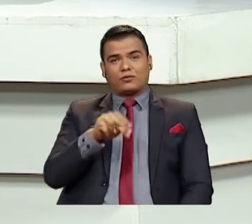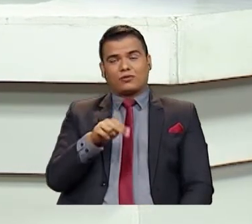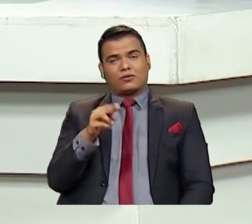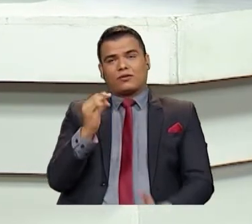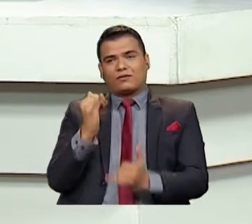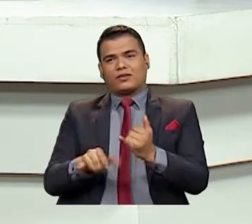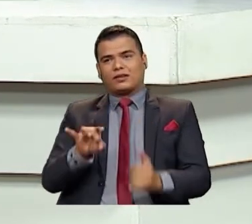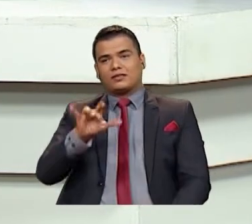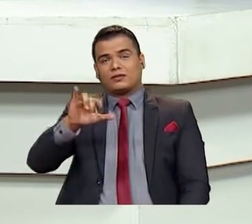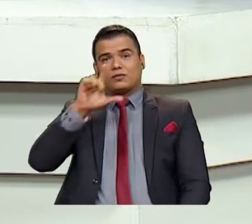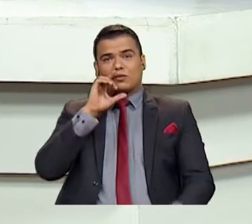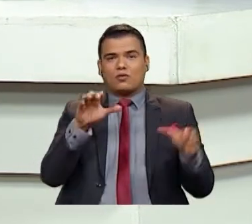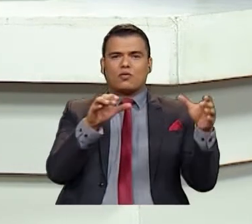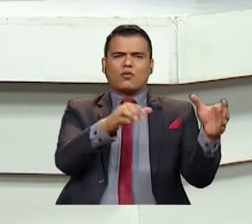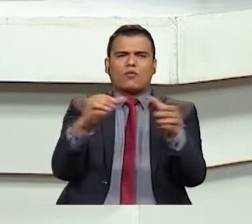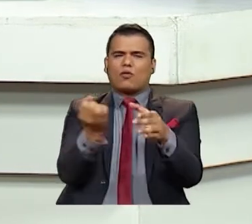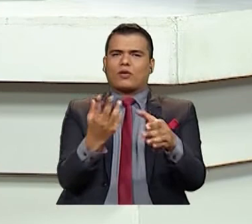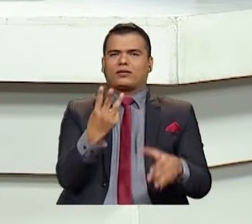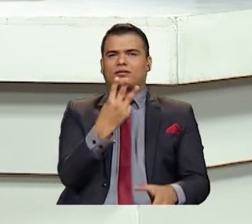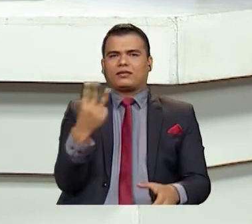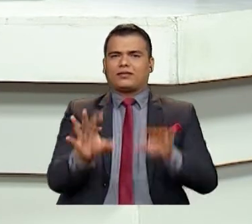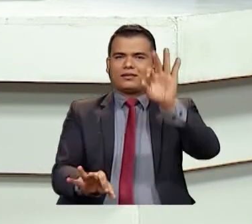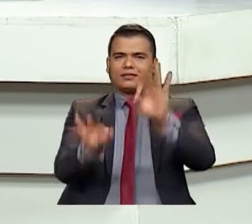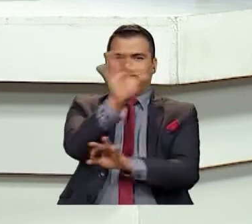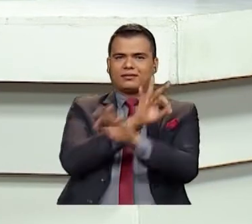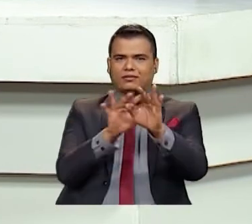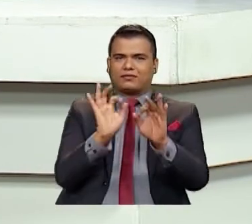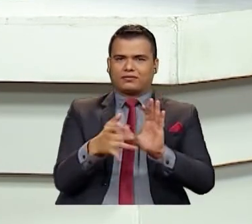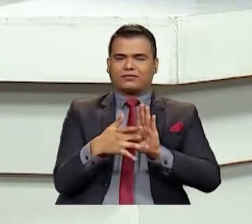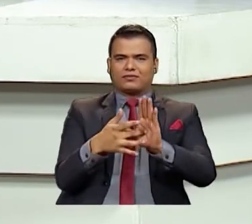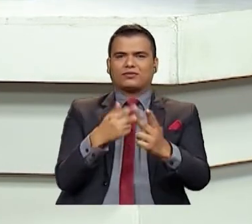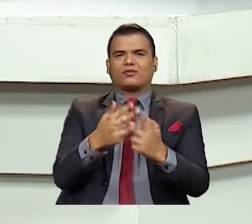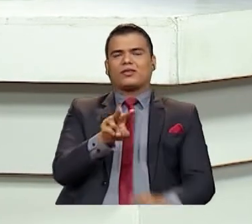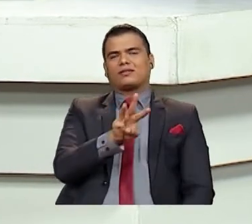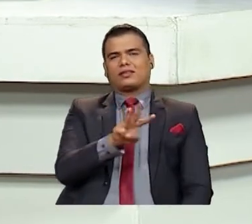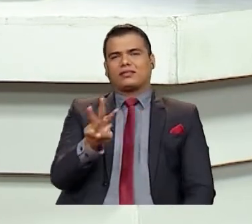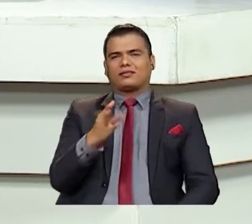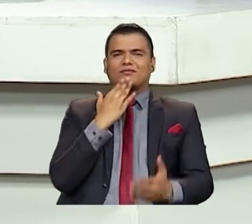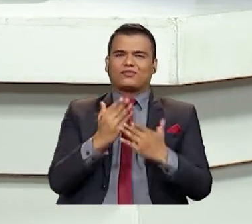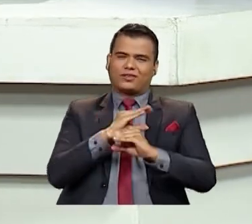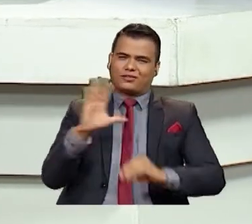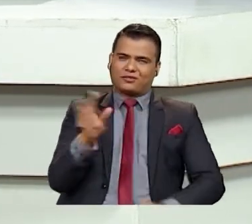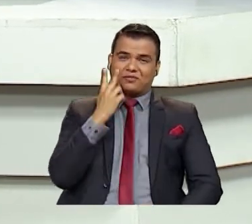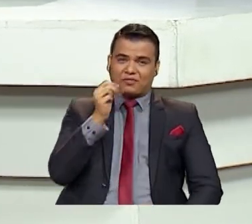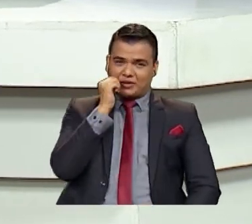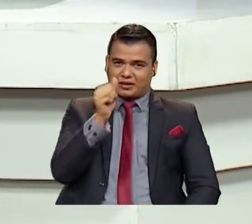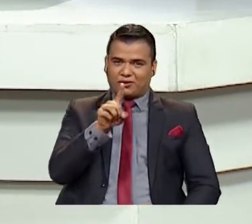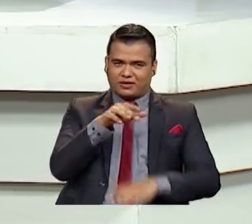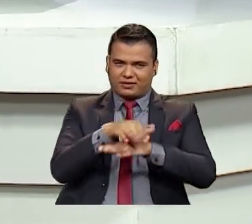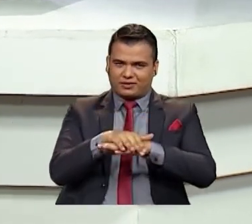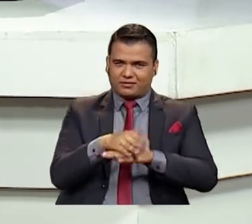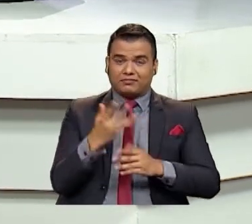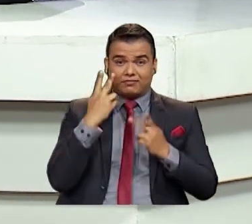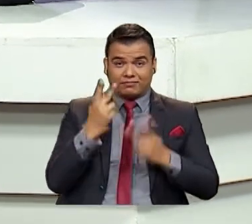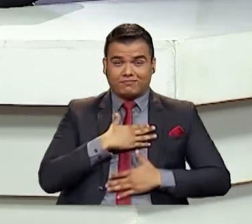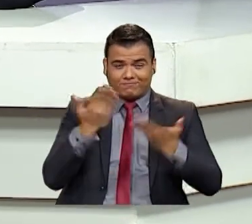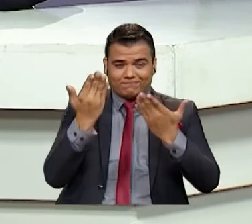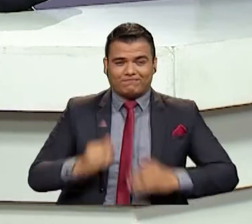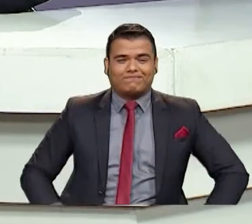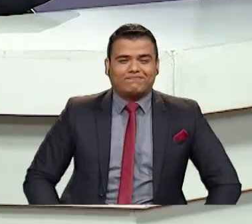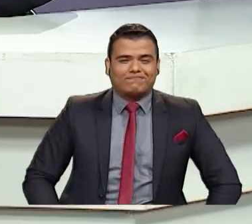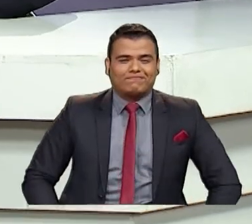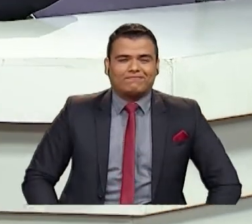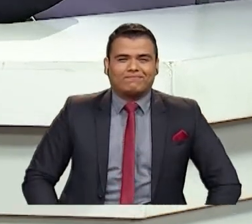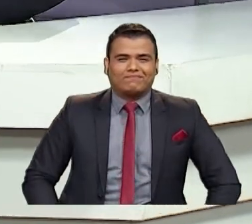con 33 selecciones, porque Telepacífico es la 33. Sí, señor. Buenas noches para todos, nos vemos mañana a la 1 de la tarde. Felicidades.